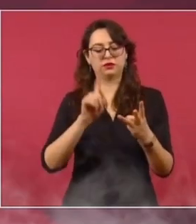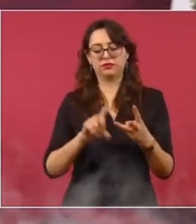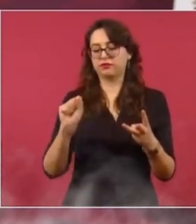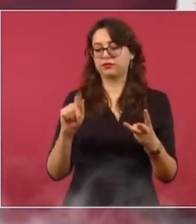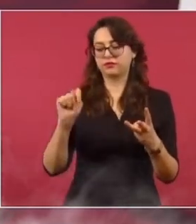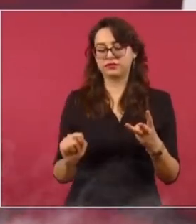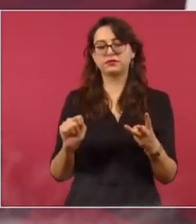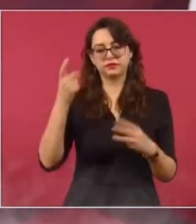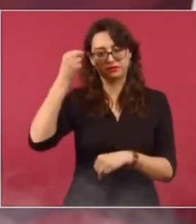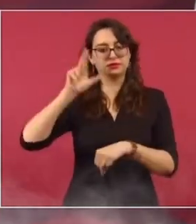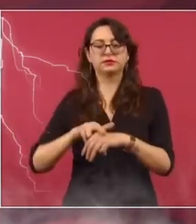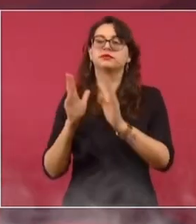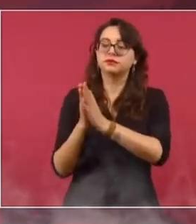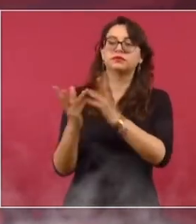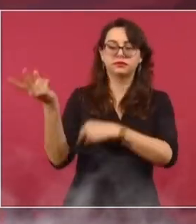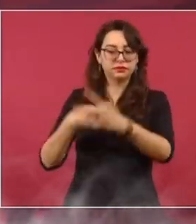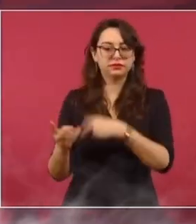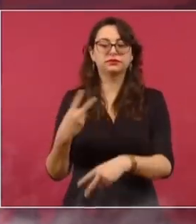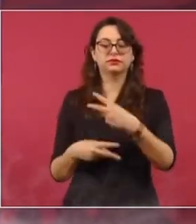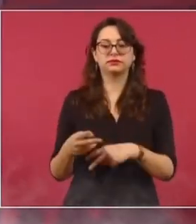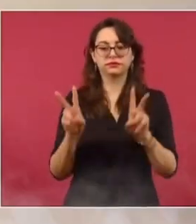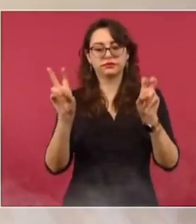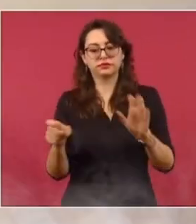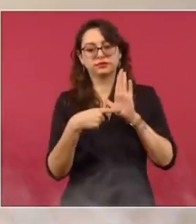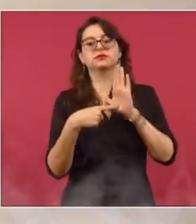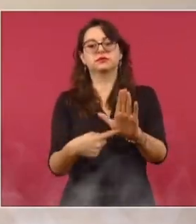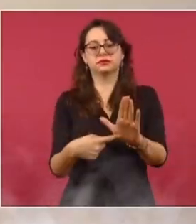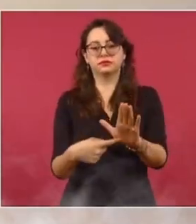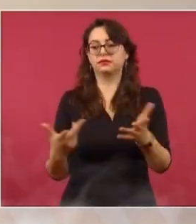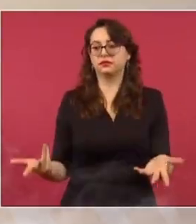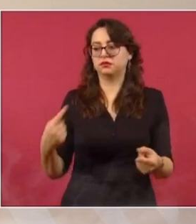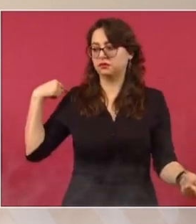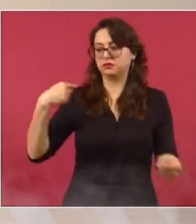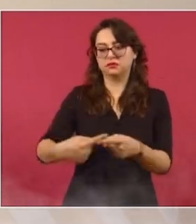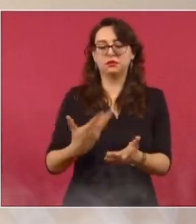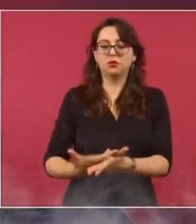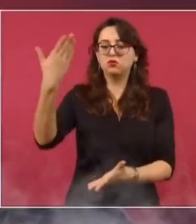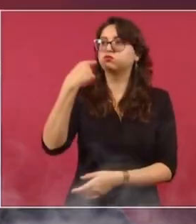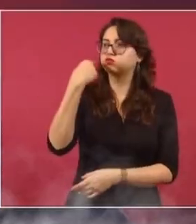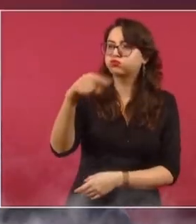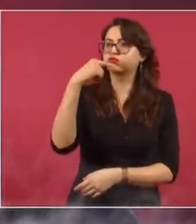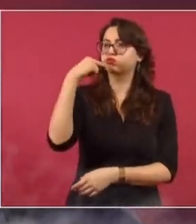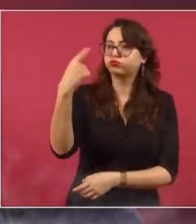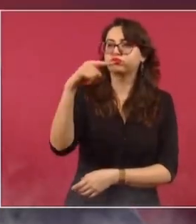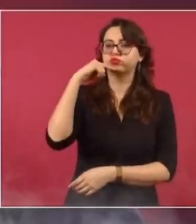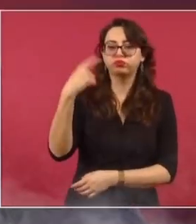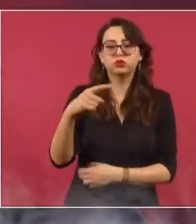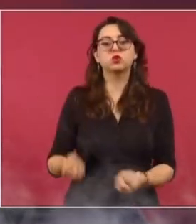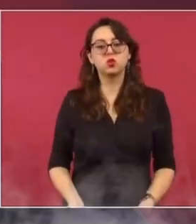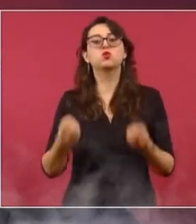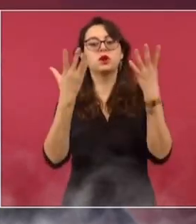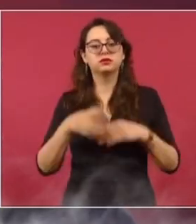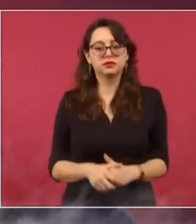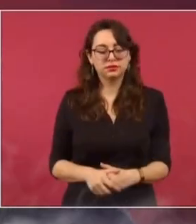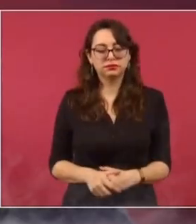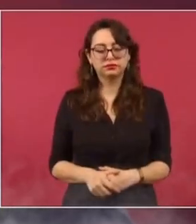vengan y que traten ese tema. ¿Y cuántas denuncias hay en la fiscalía? ¿Y